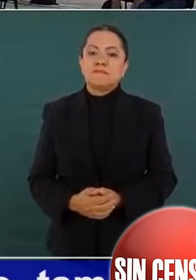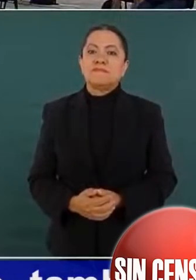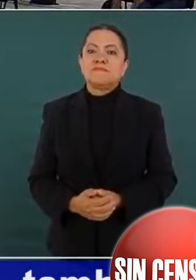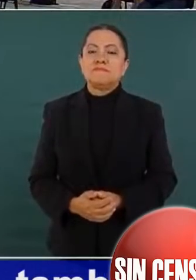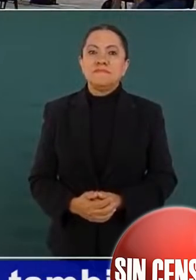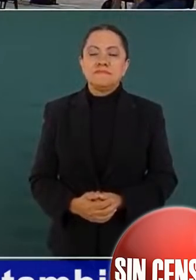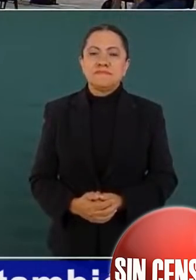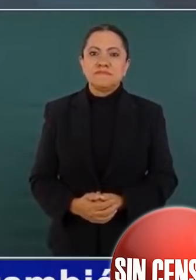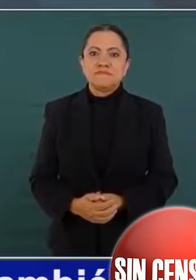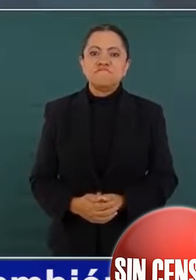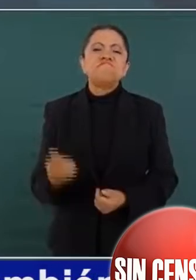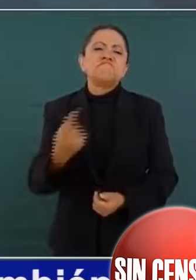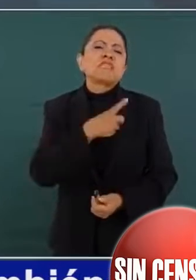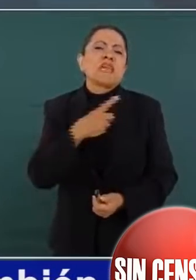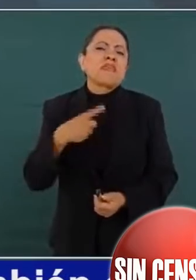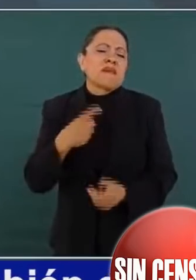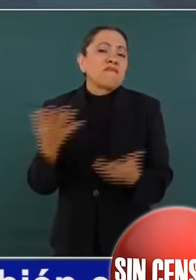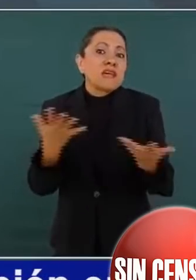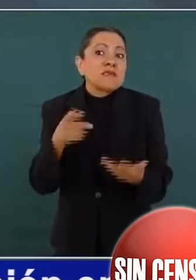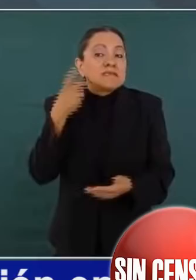debe hacerse.